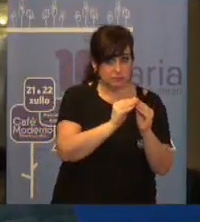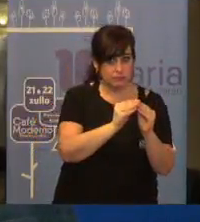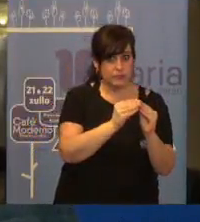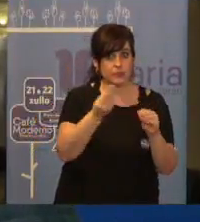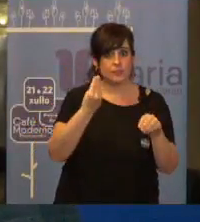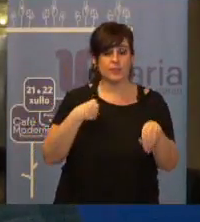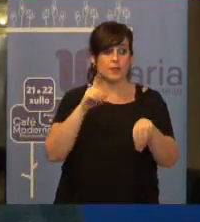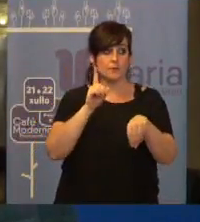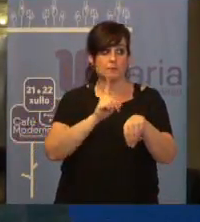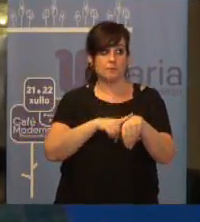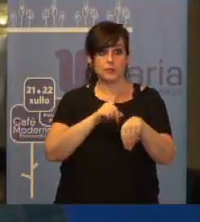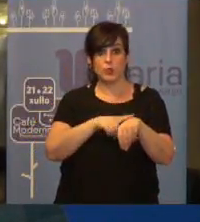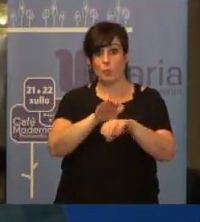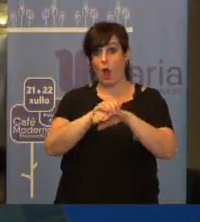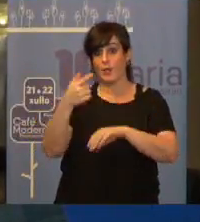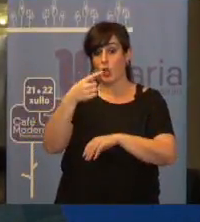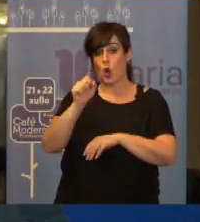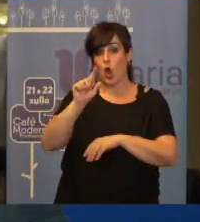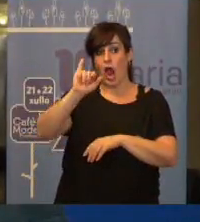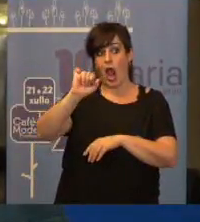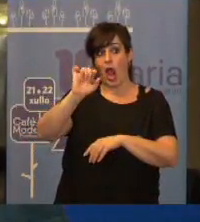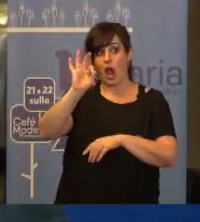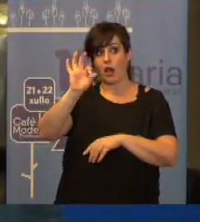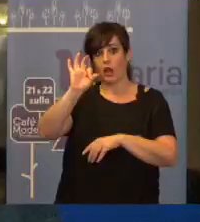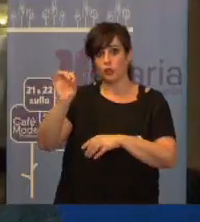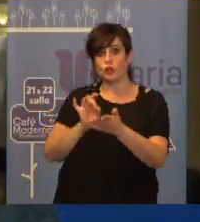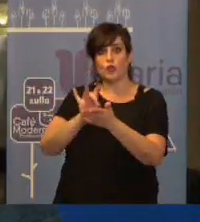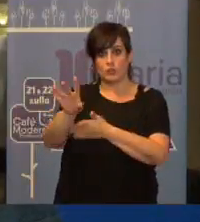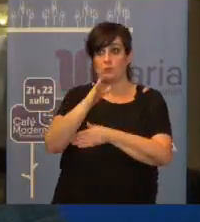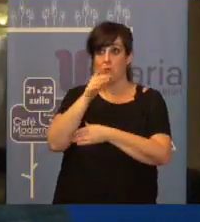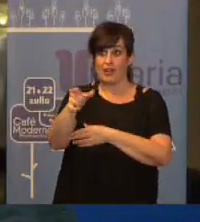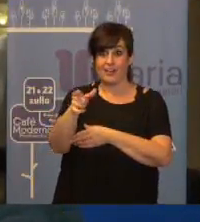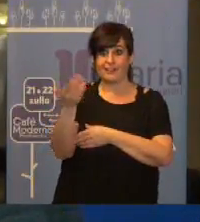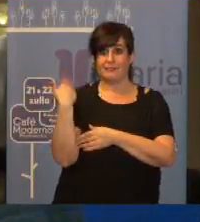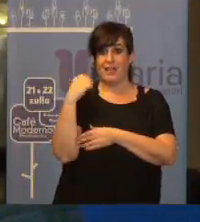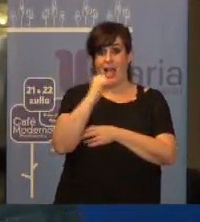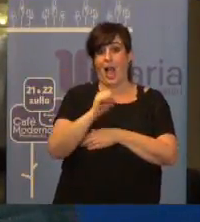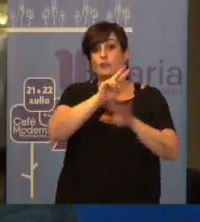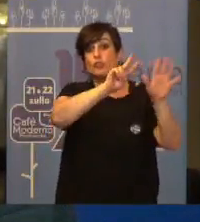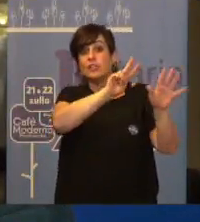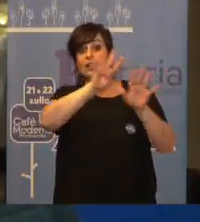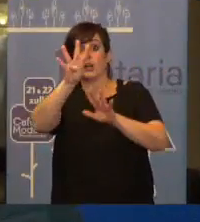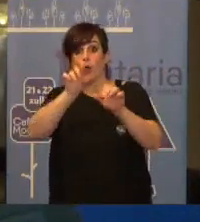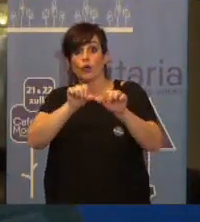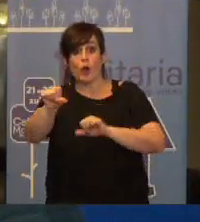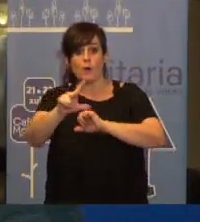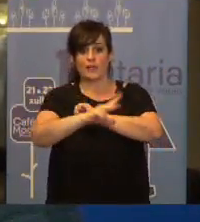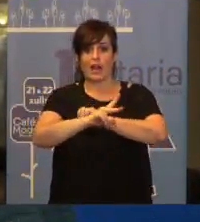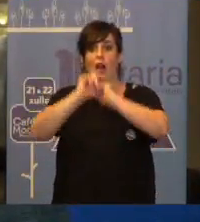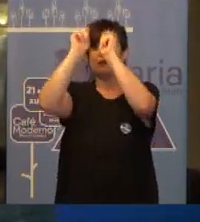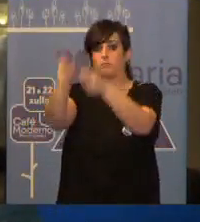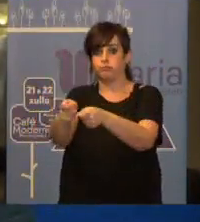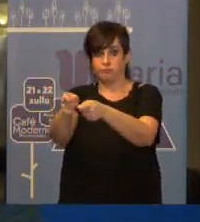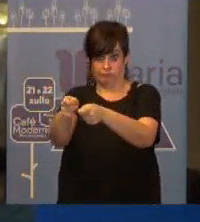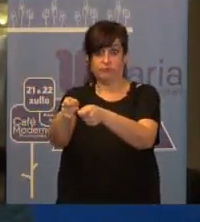o amigo Galloso, que levaba no sitio desde o ano 64, posto polo alcalde de Vigo da